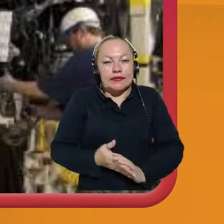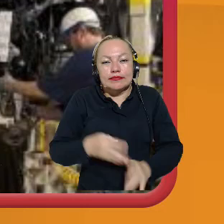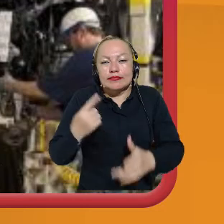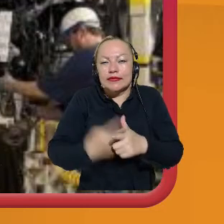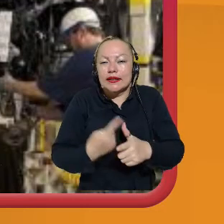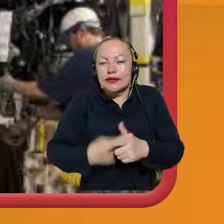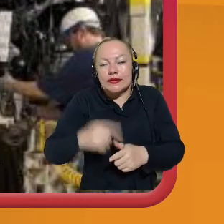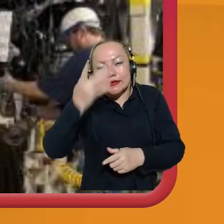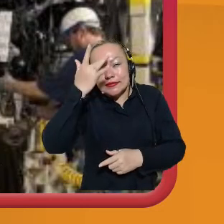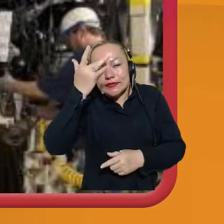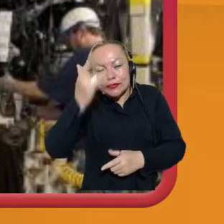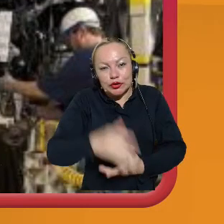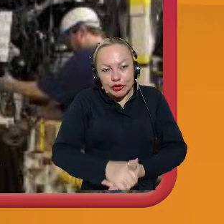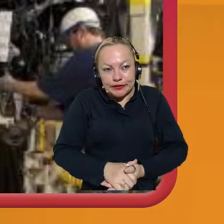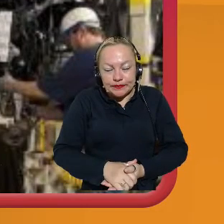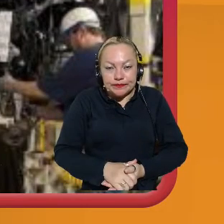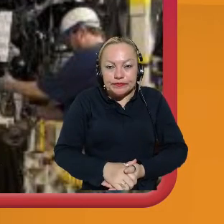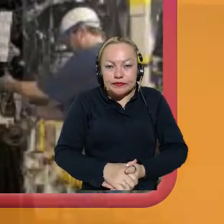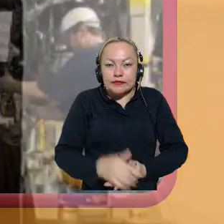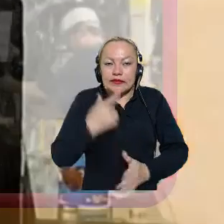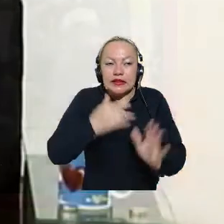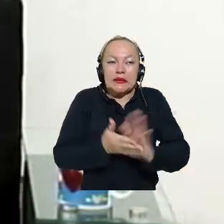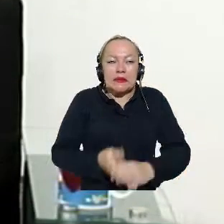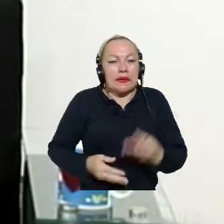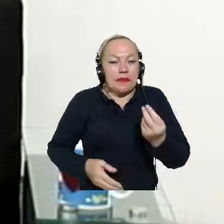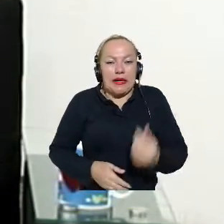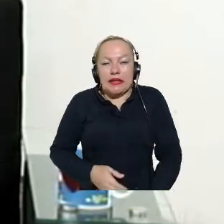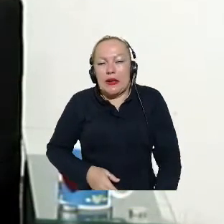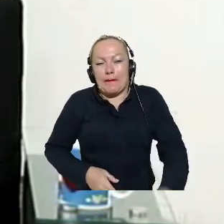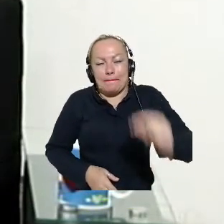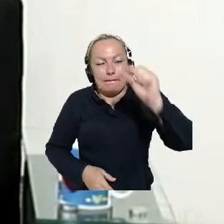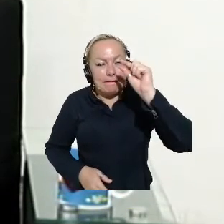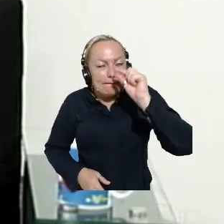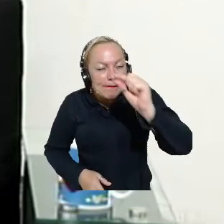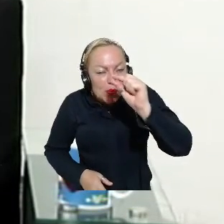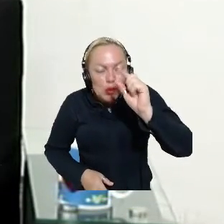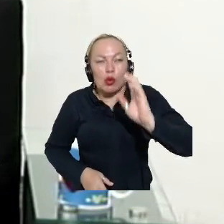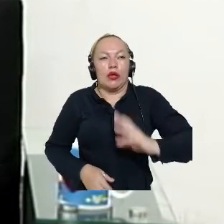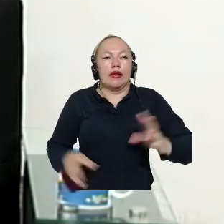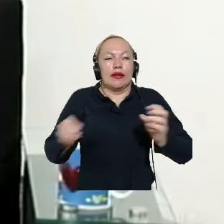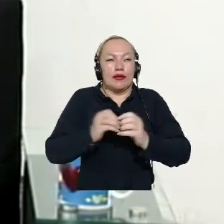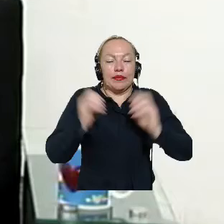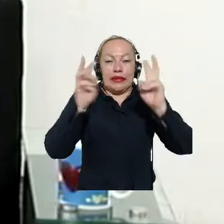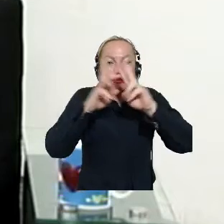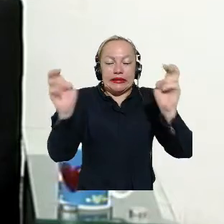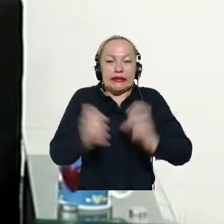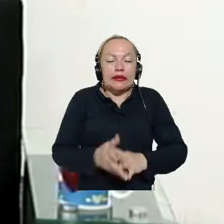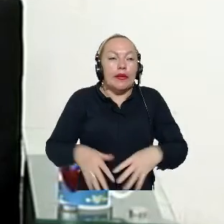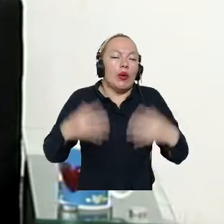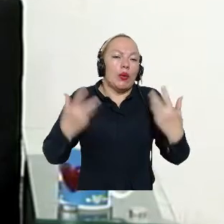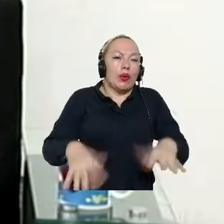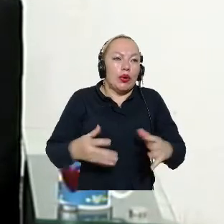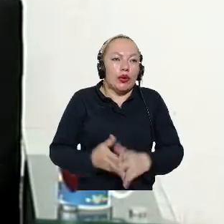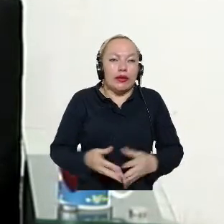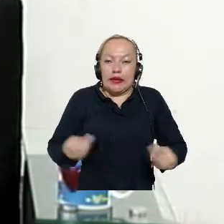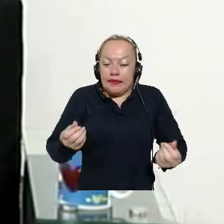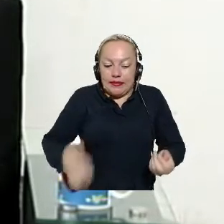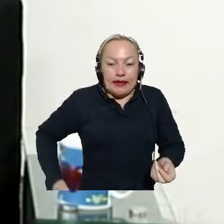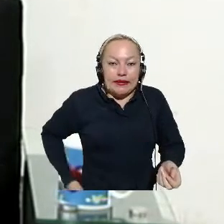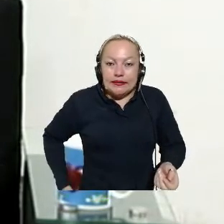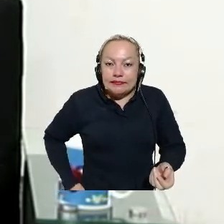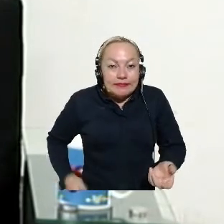entonces hay menos ingresos. Resulta que este tema de la pandemia afectó también el bolsillo de